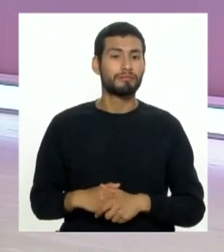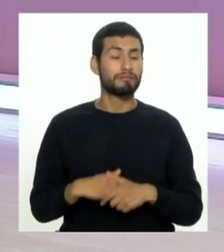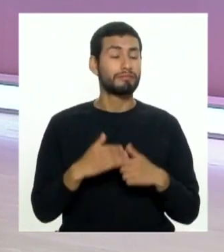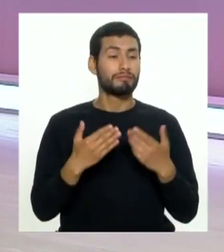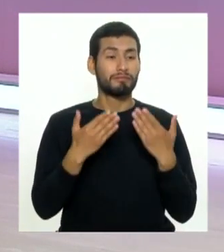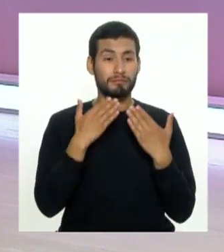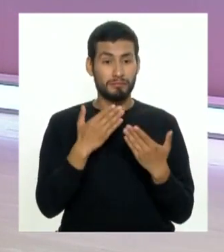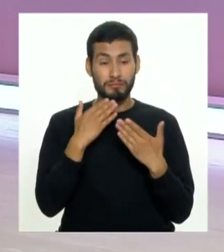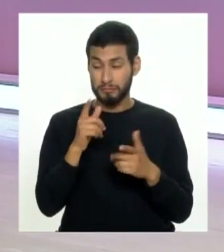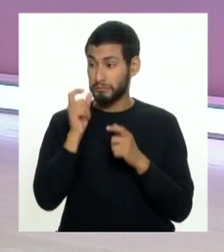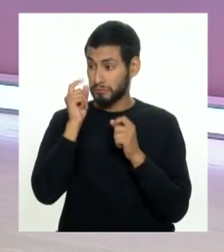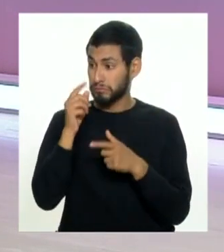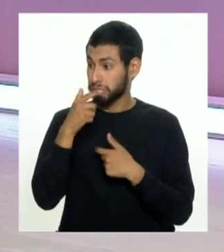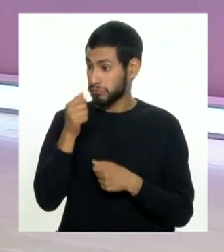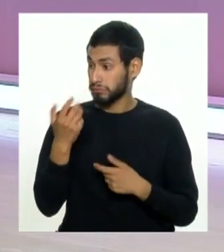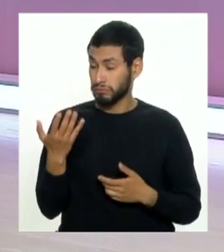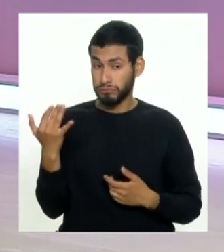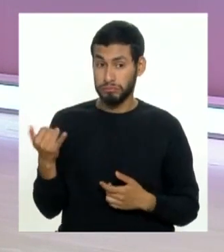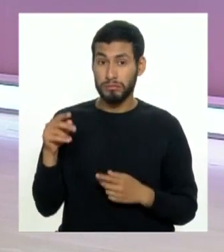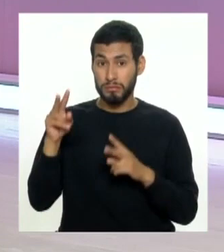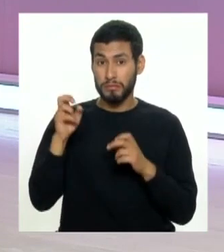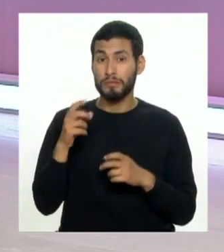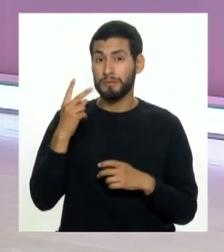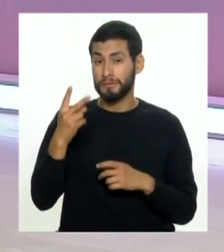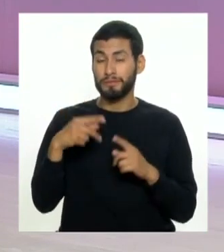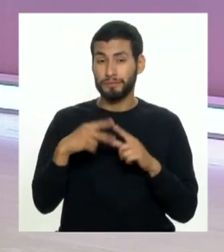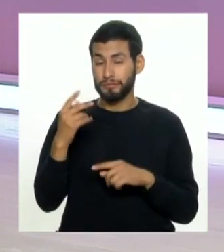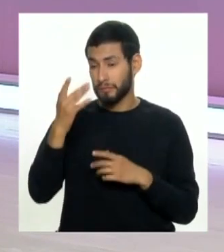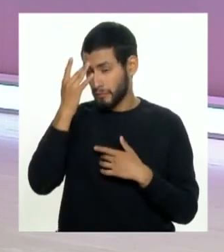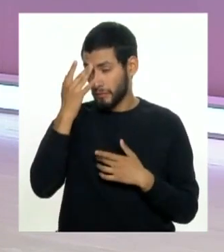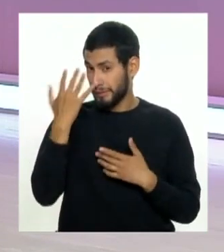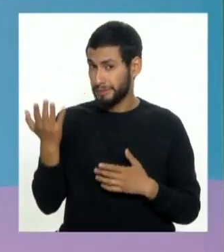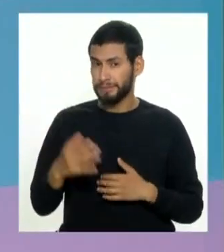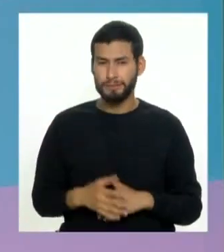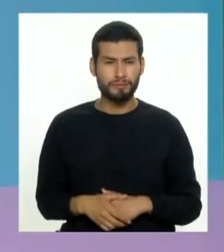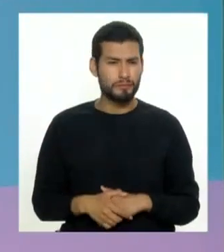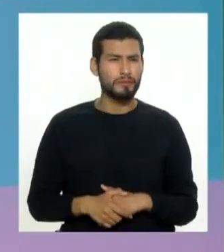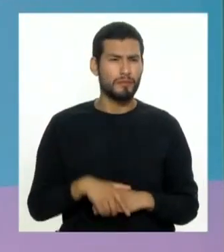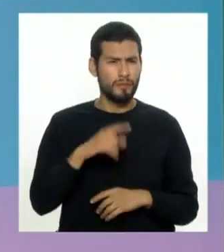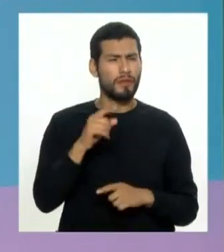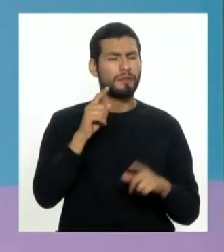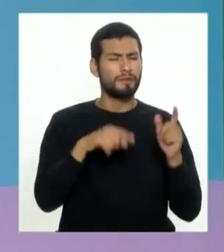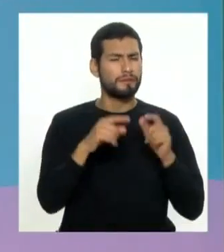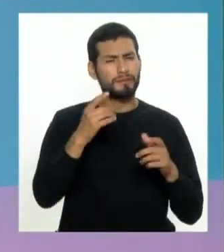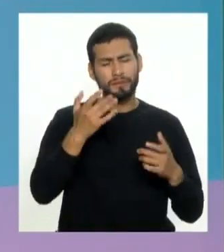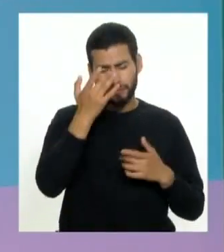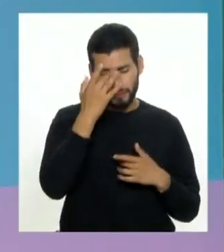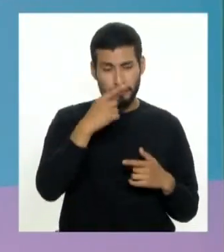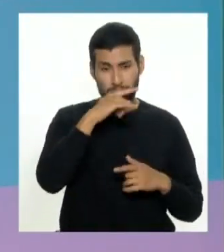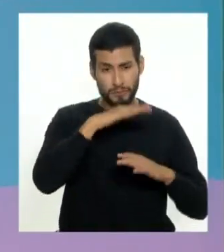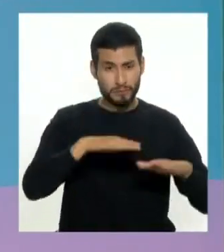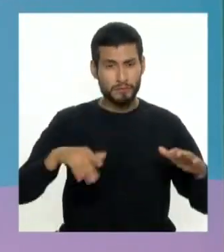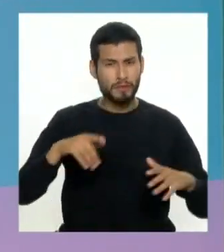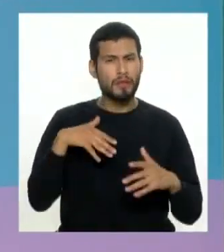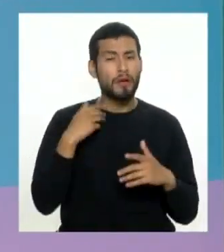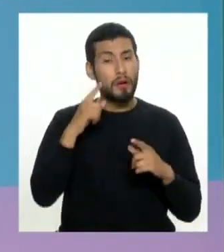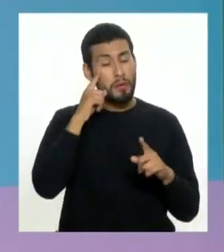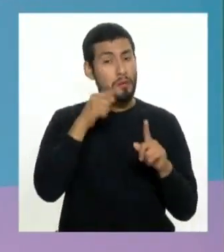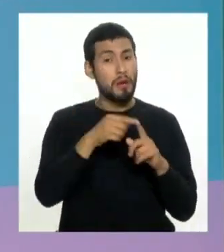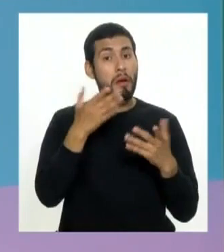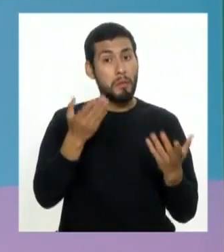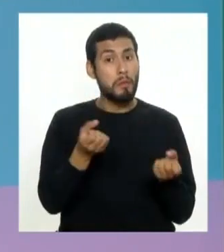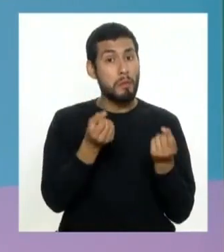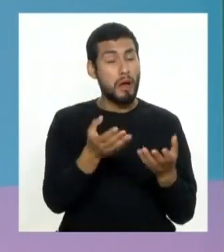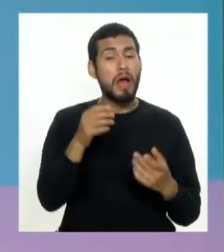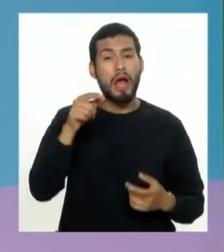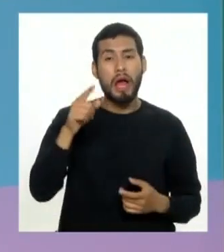por tu pregunta. Interesante, ¿eh? Sí. O sea, acá está hablando de 2 patologías. Claro. Hay determinadas enfermedades, sobre todo en niños, que se pueden asociar mucho a epilepsia. El